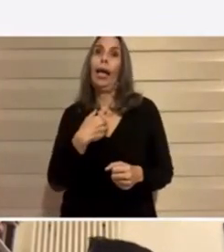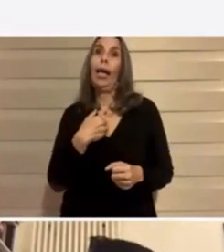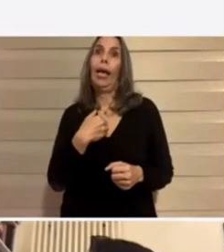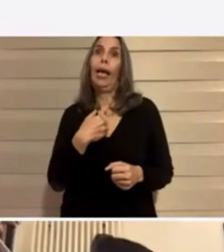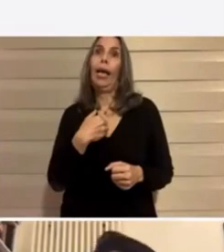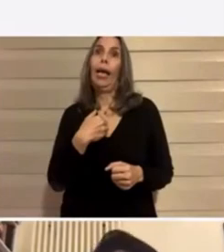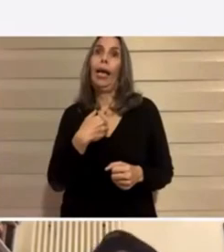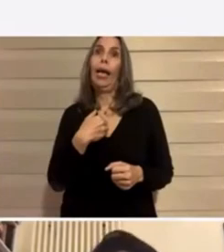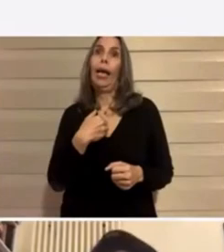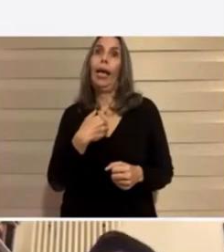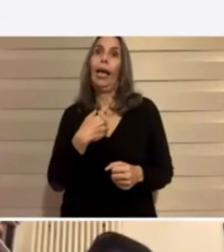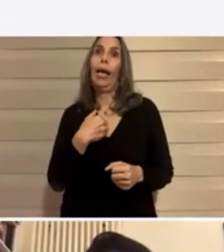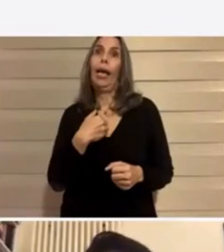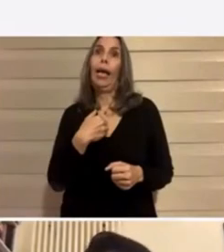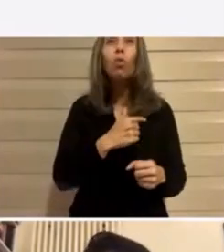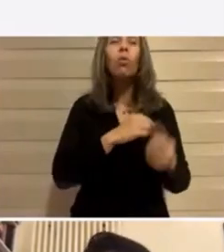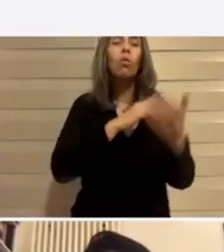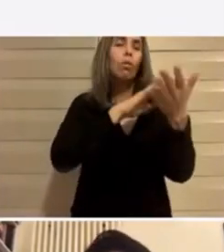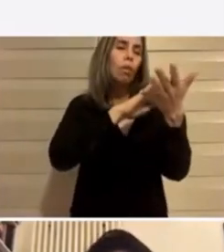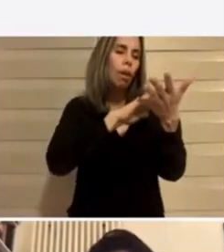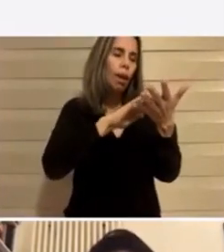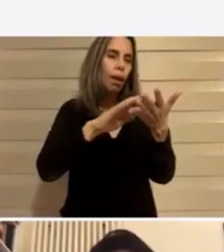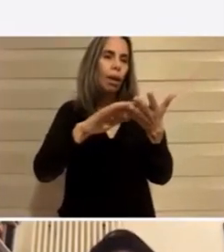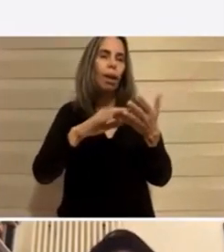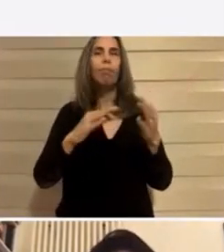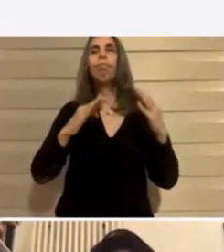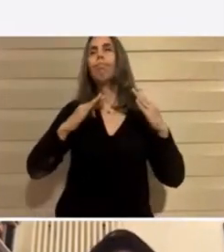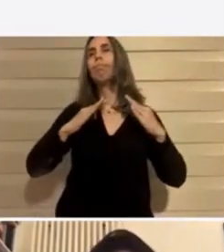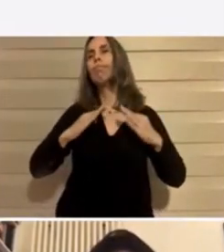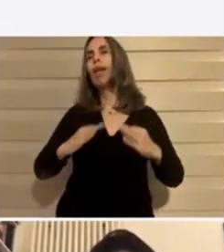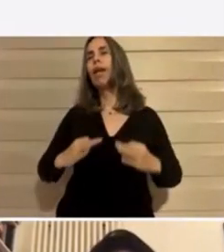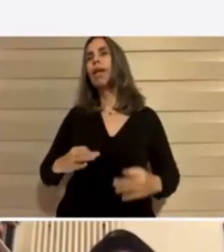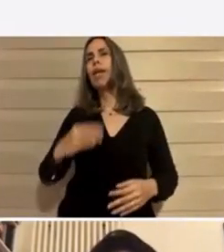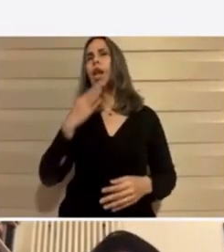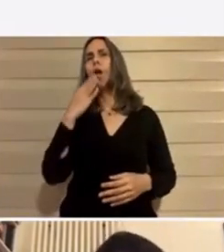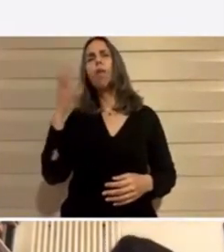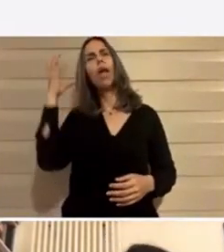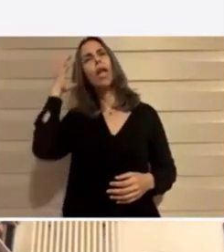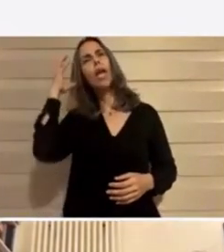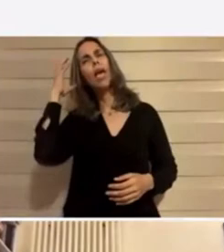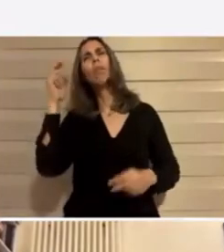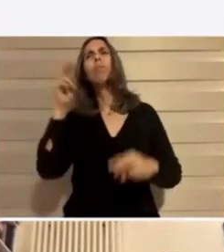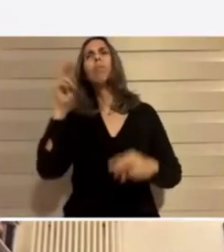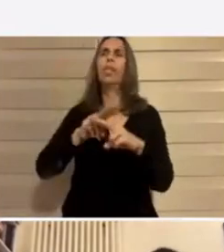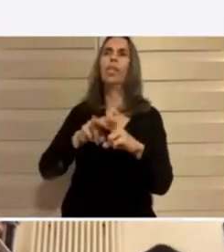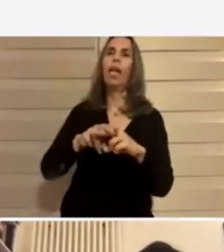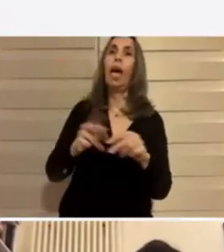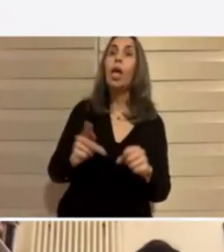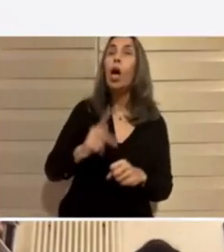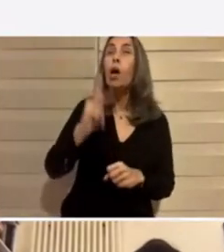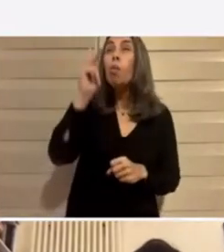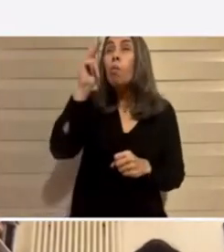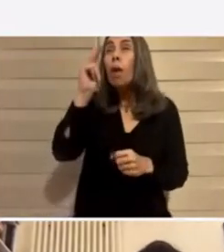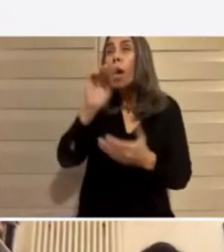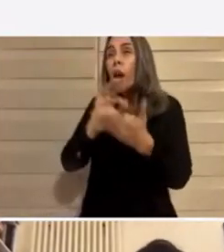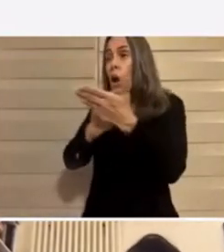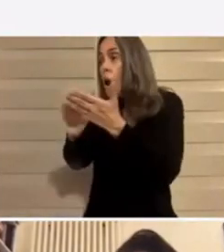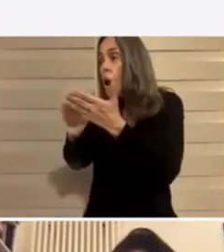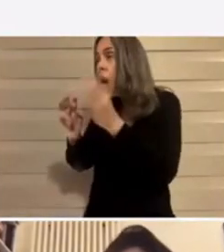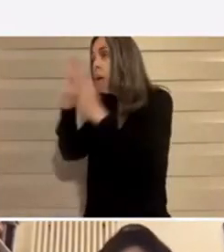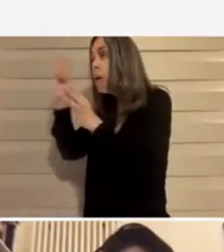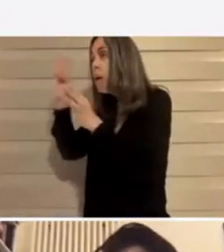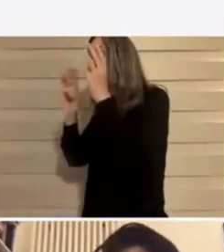la cama, a lo mejor en un sillón, pero no en un museo. Yo lo que les recomiendo es que aquello que está exponiendo el